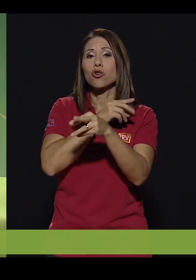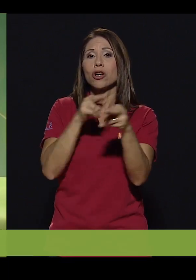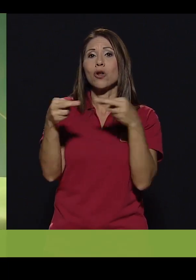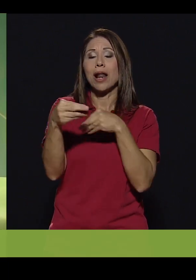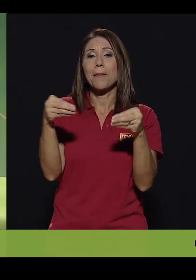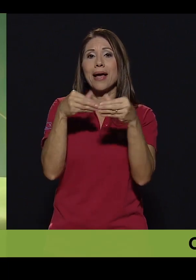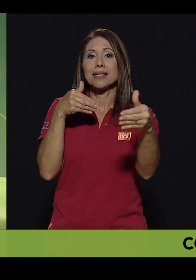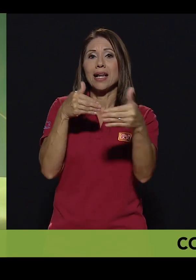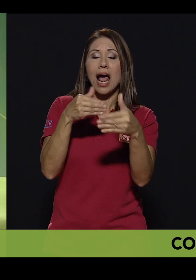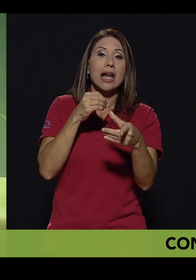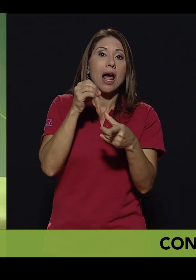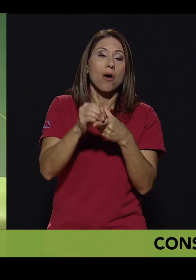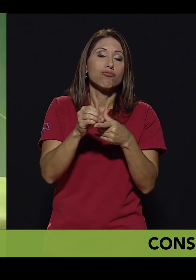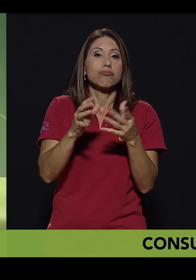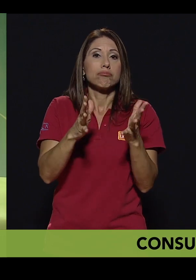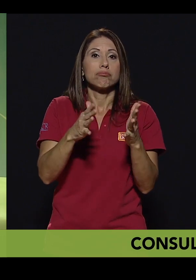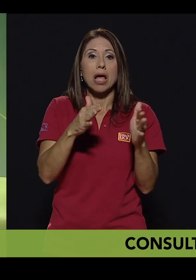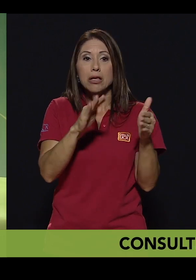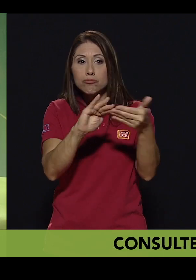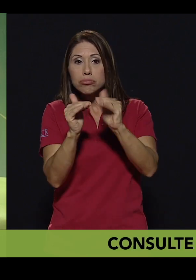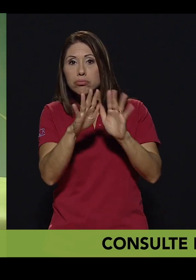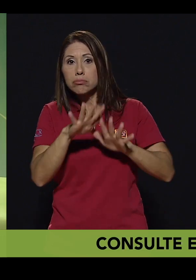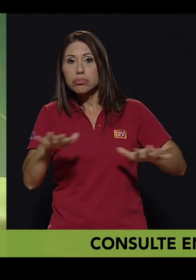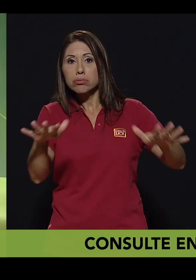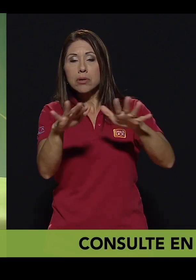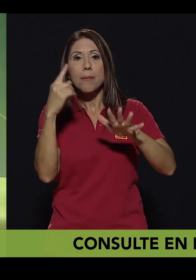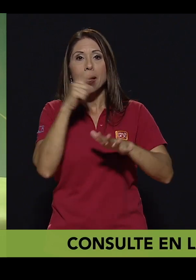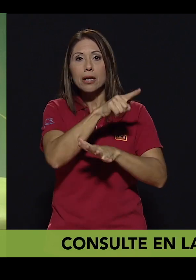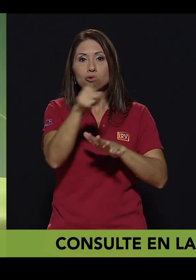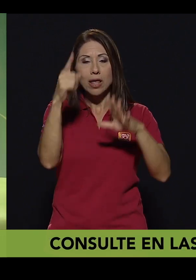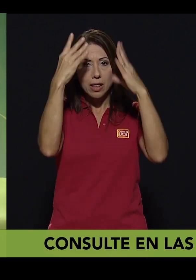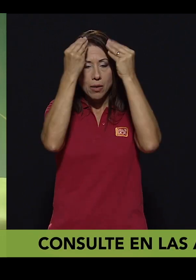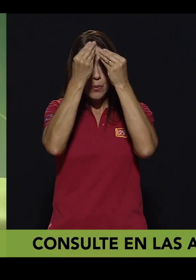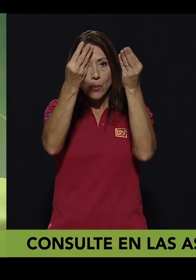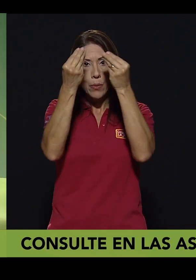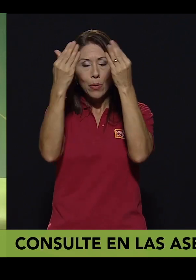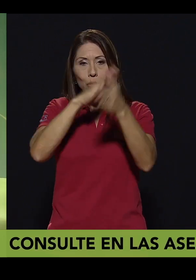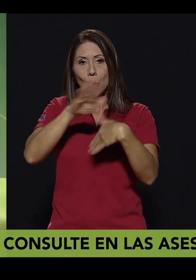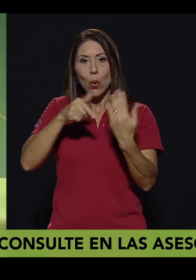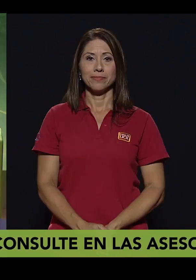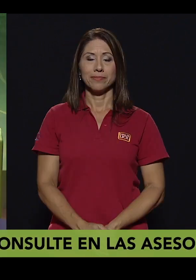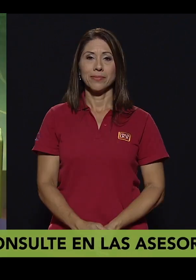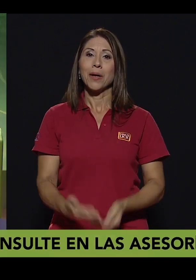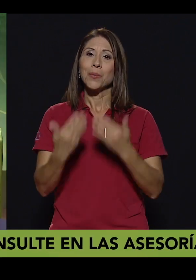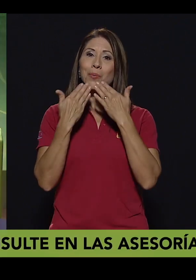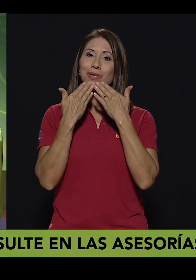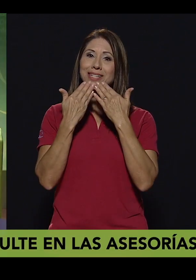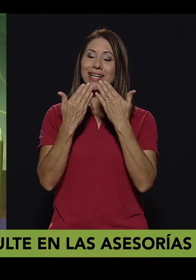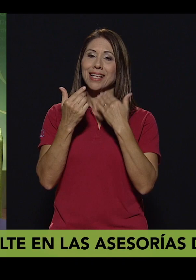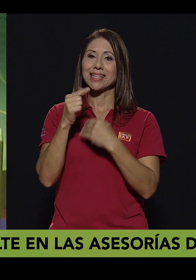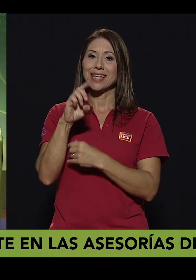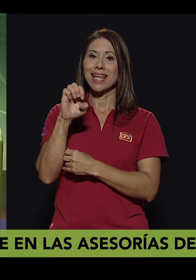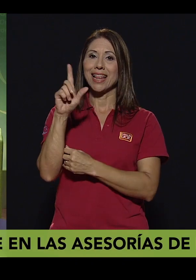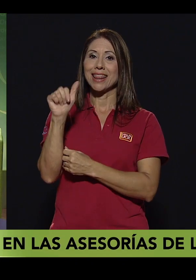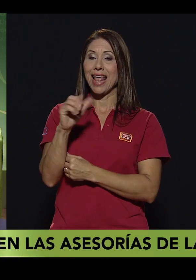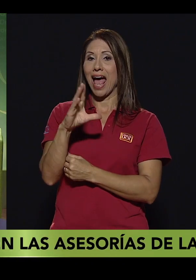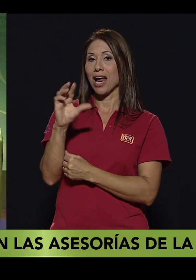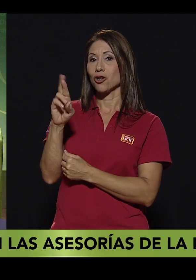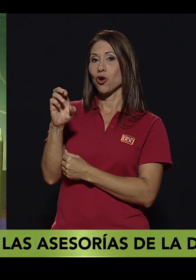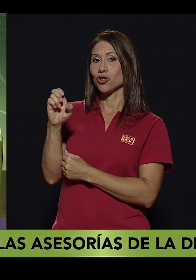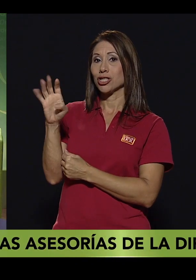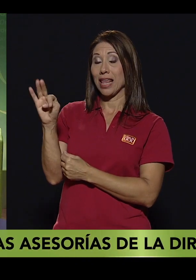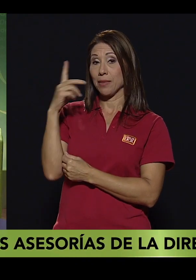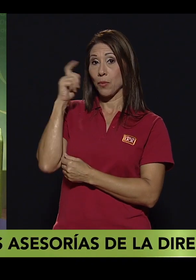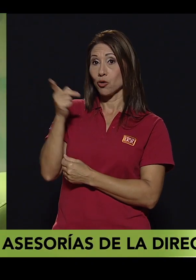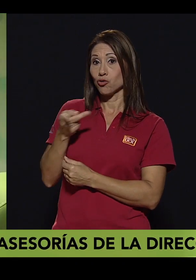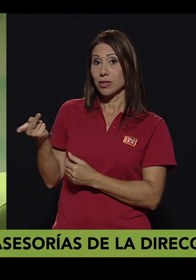más cercana en su circuito para que también ustedes reciba toda la información que requiere muchas gracias hitler o sea por aportar